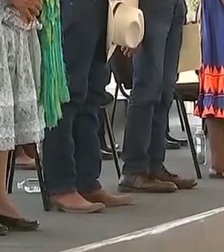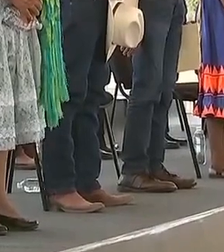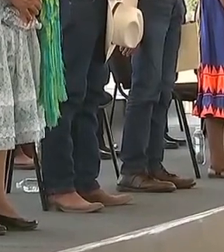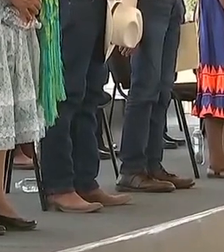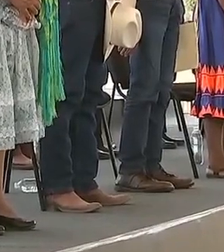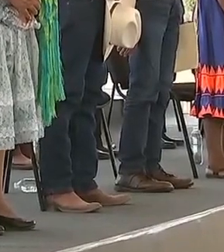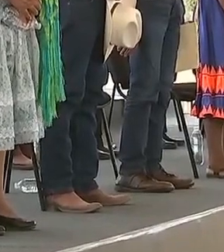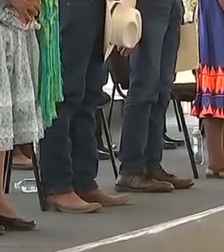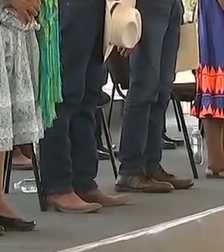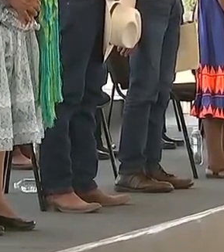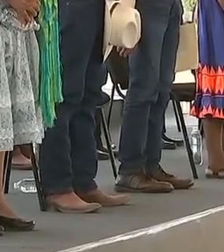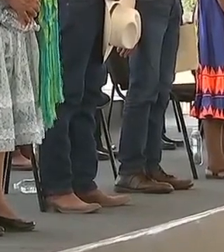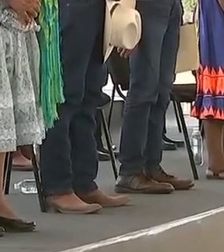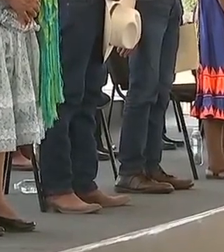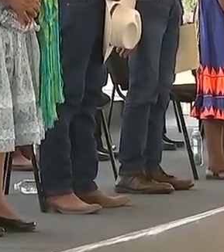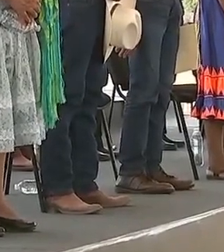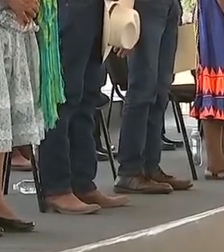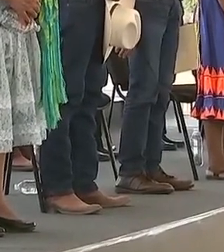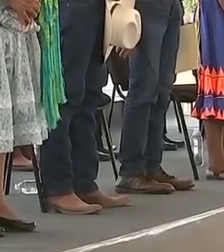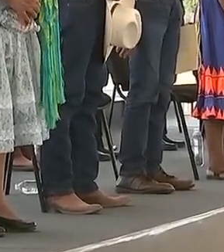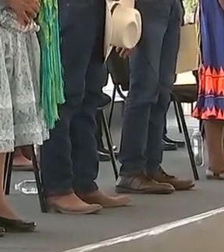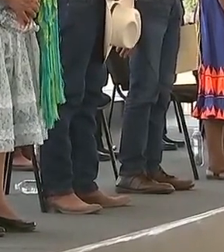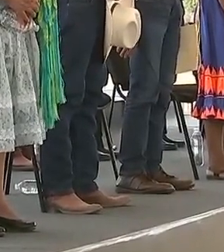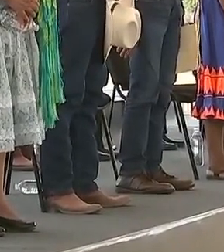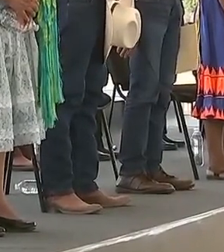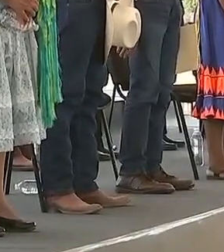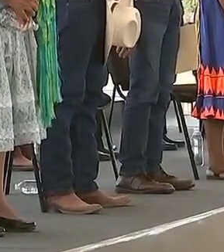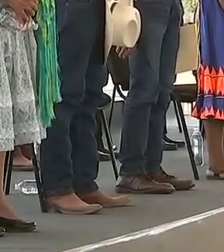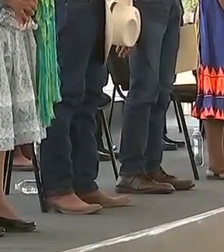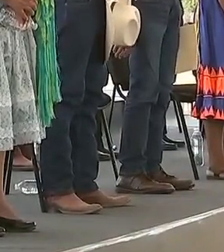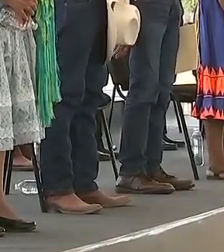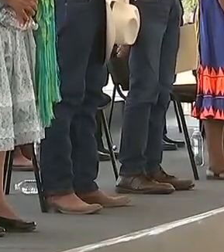Chihuetahuan, Dios amamos, se ama, Dios te la